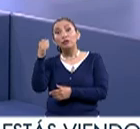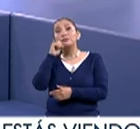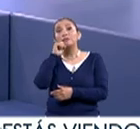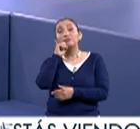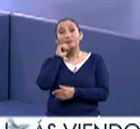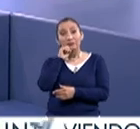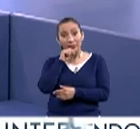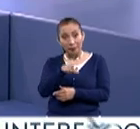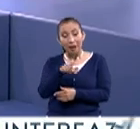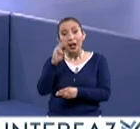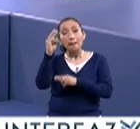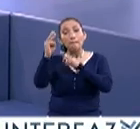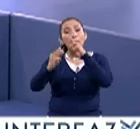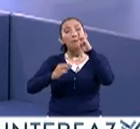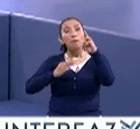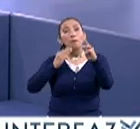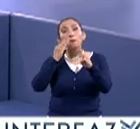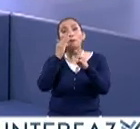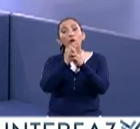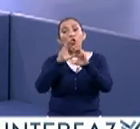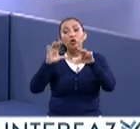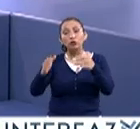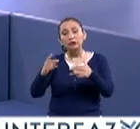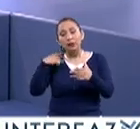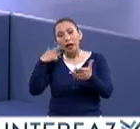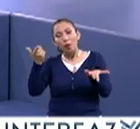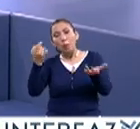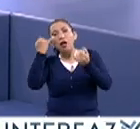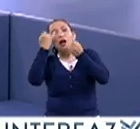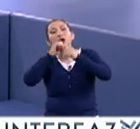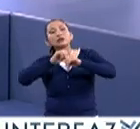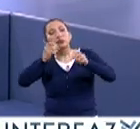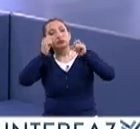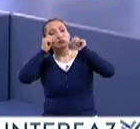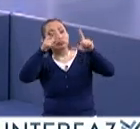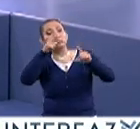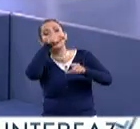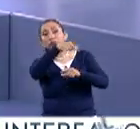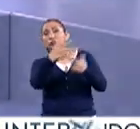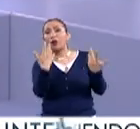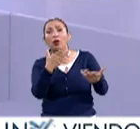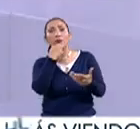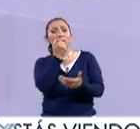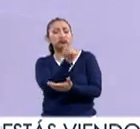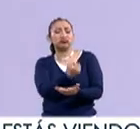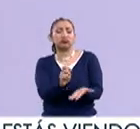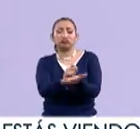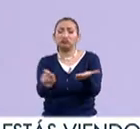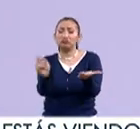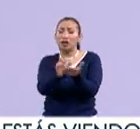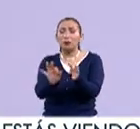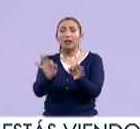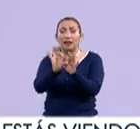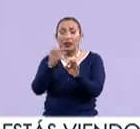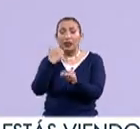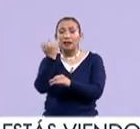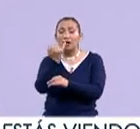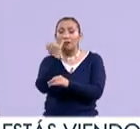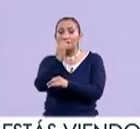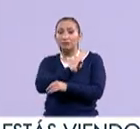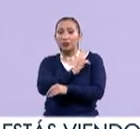también el mundo. Y estaba fijando también su admiración por uno de los escritores esenciales de nuestro